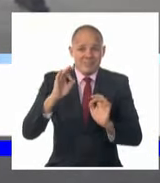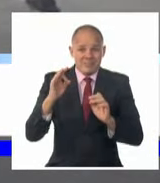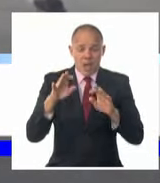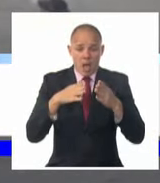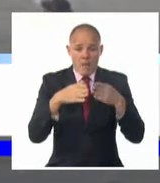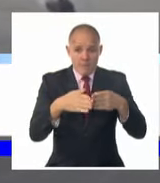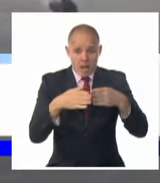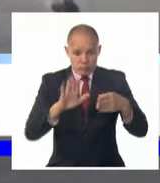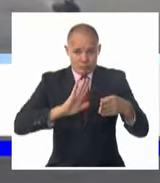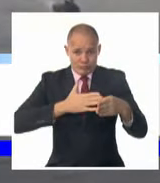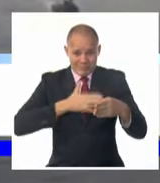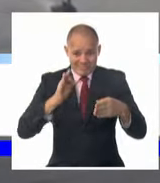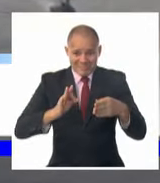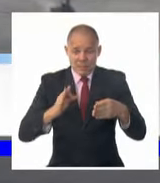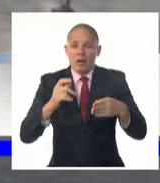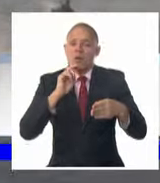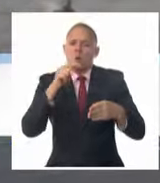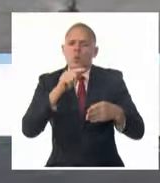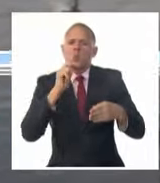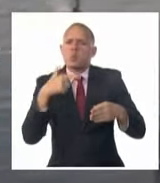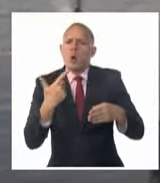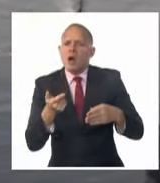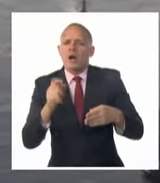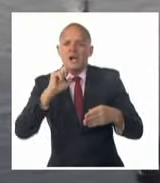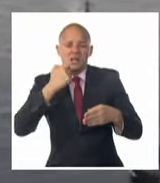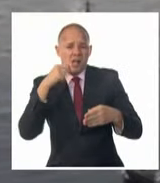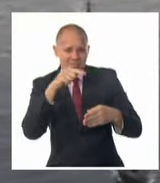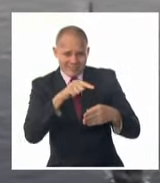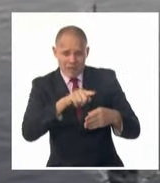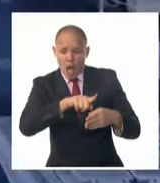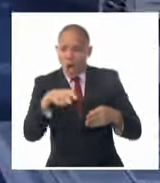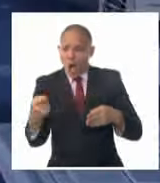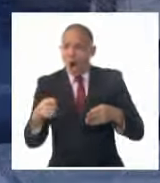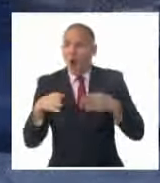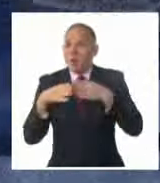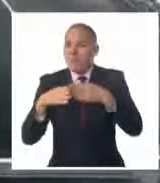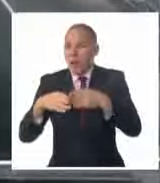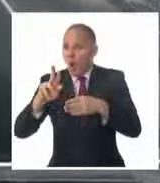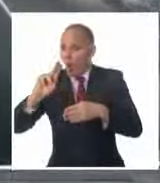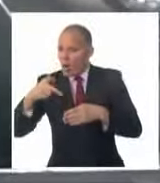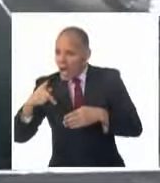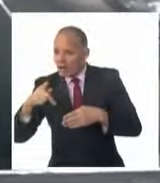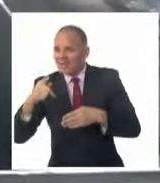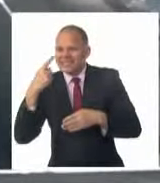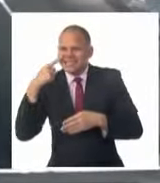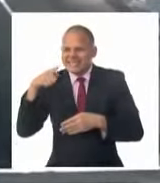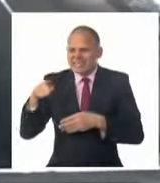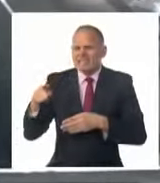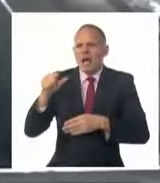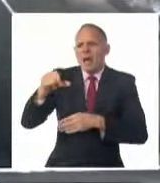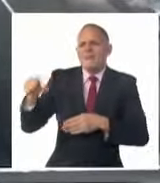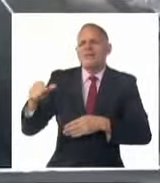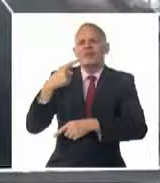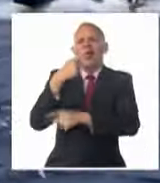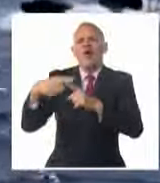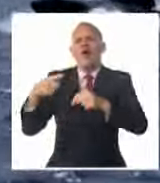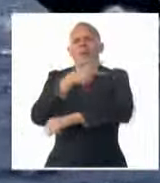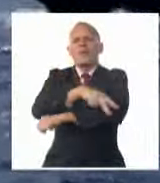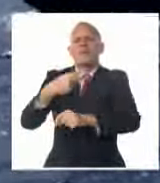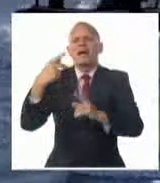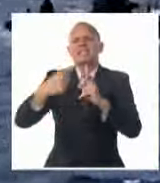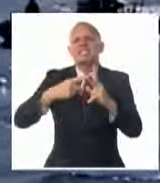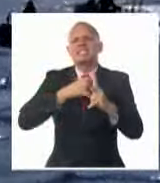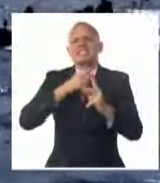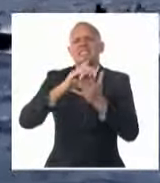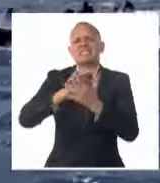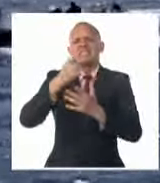hutíes consideran las embarcaciones británicas y norteamericanas como nuevos objetivos de ataques. Reaccionan así a los bombardeos ordenados por